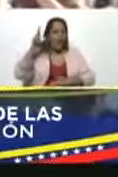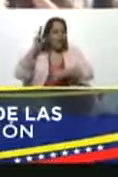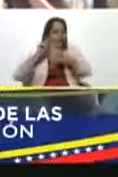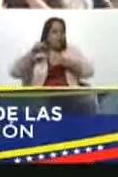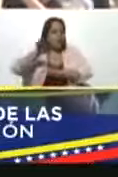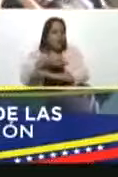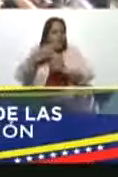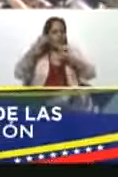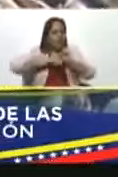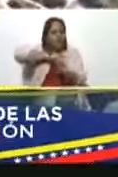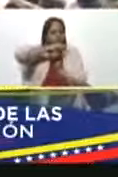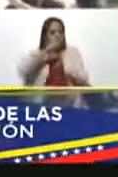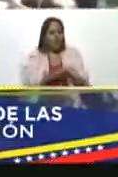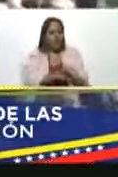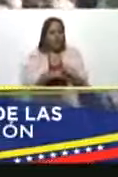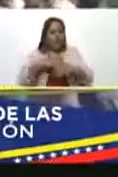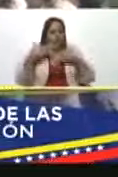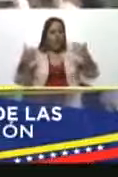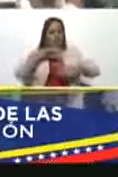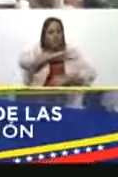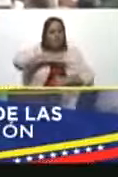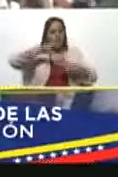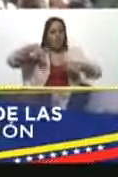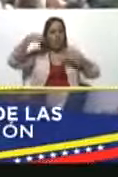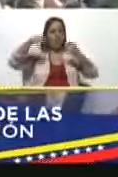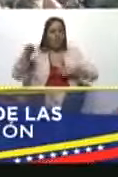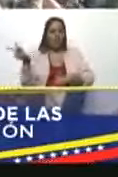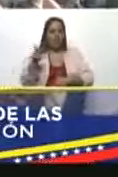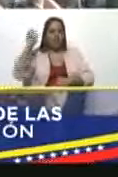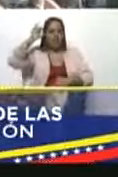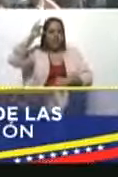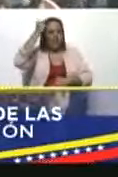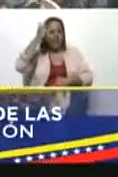música fuerte de la gran misión Viva Venezuela, Yaracuy.